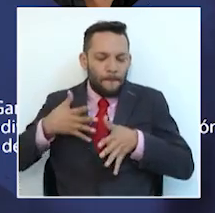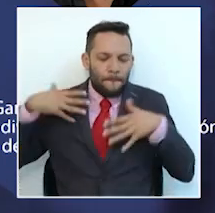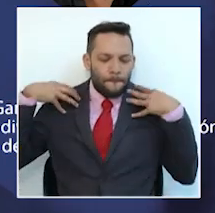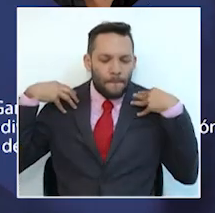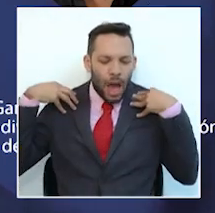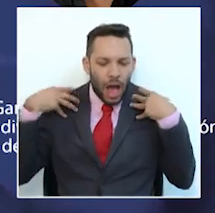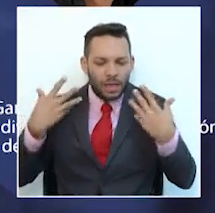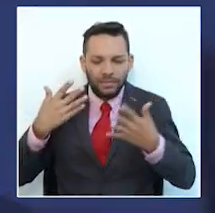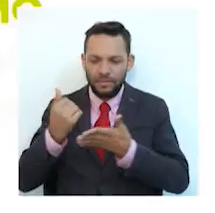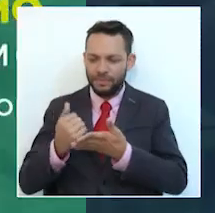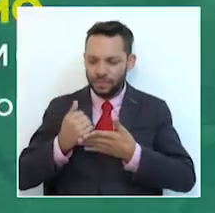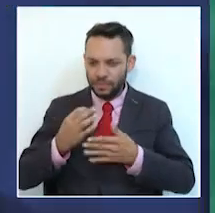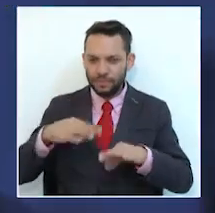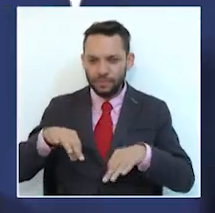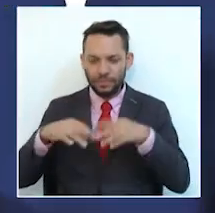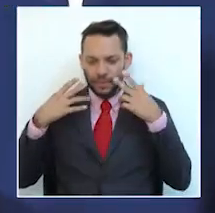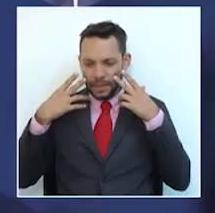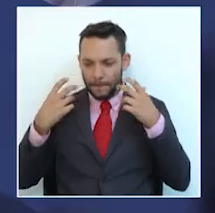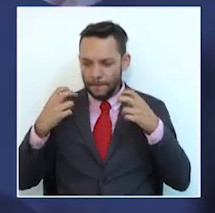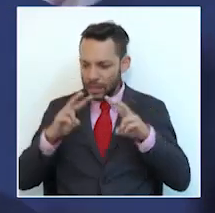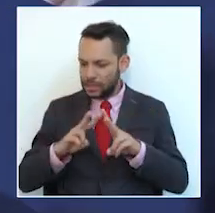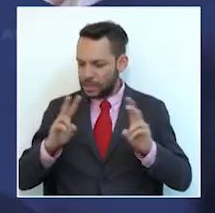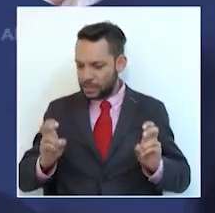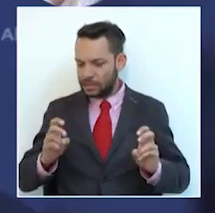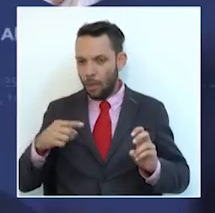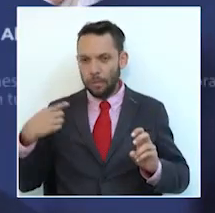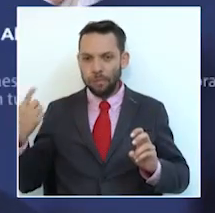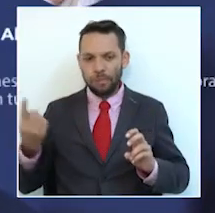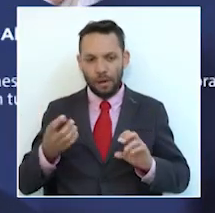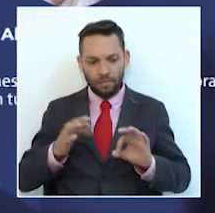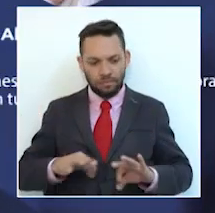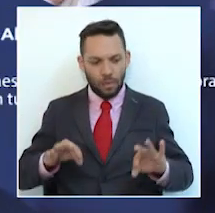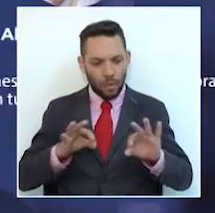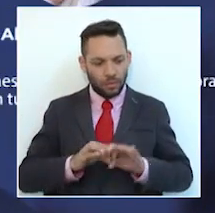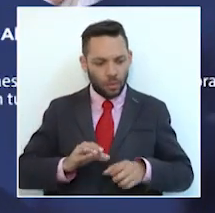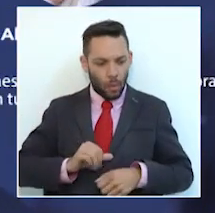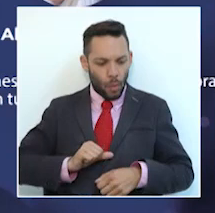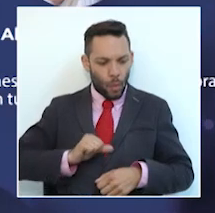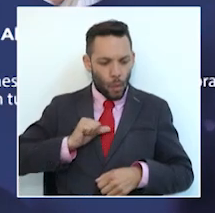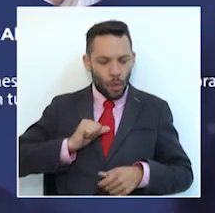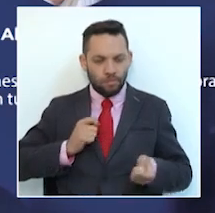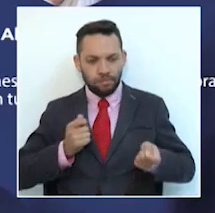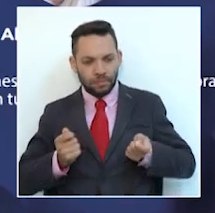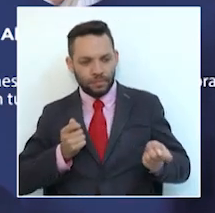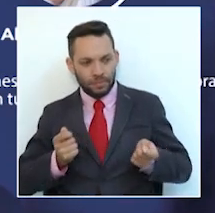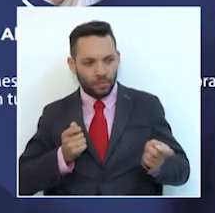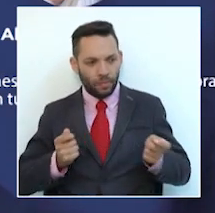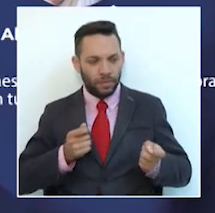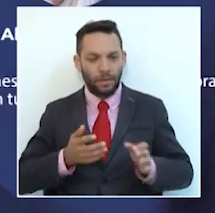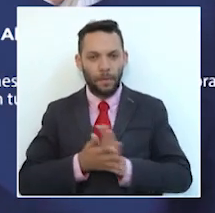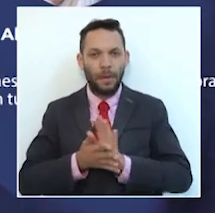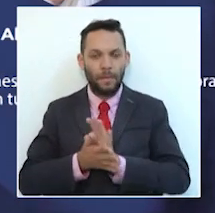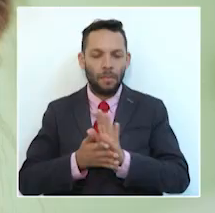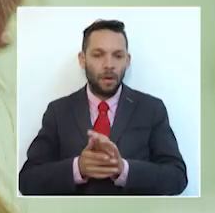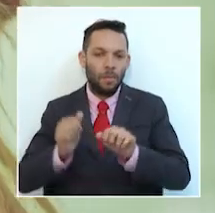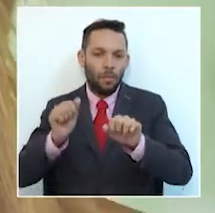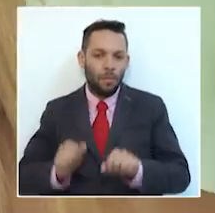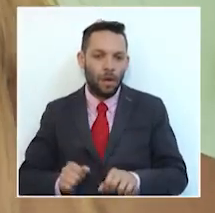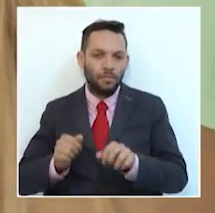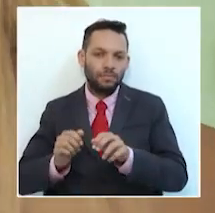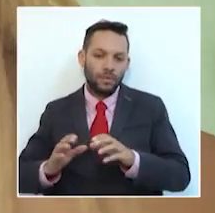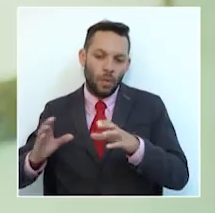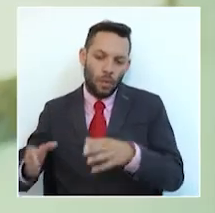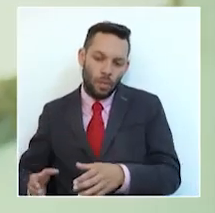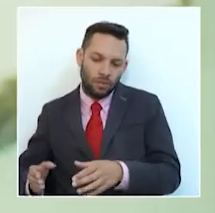que realmente nuestra región es un orgullo poder ofrecer al resto de colombia esta gran posibilidad académica